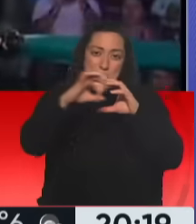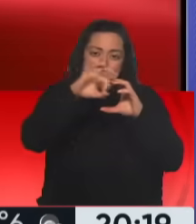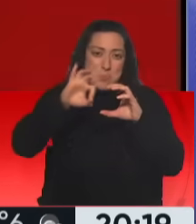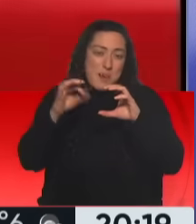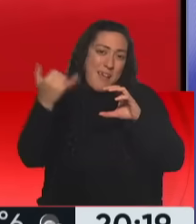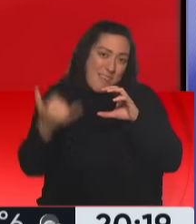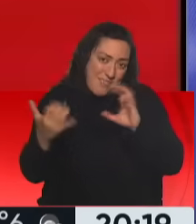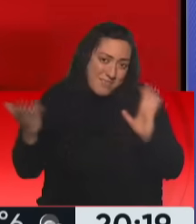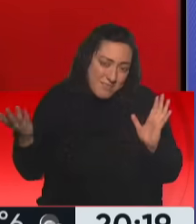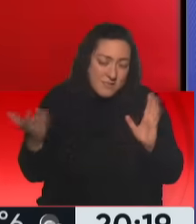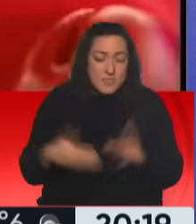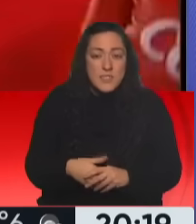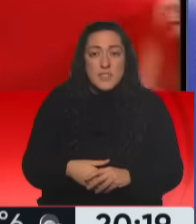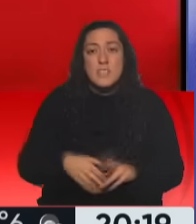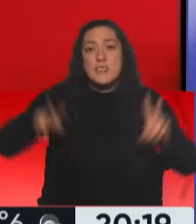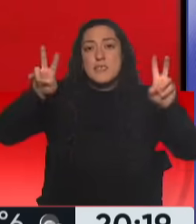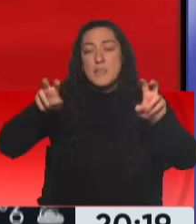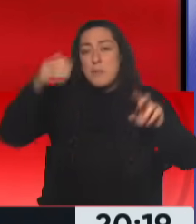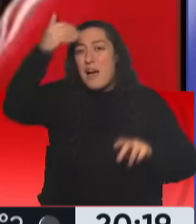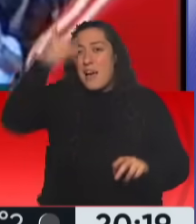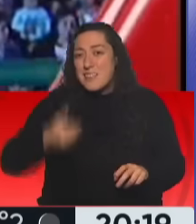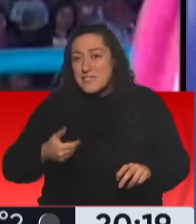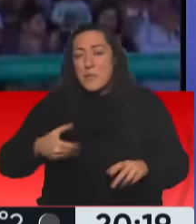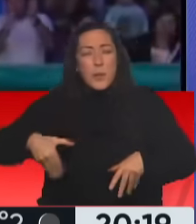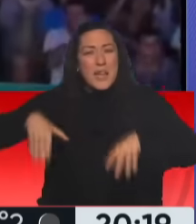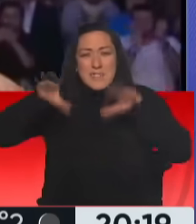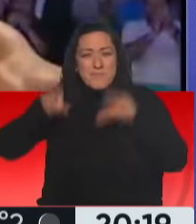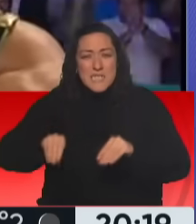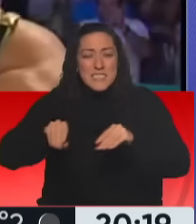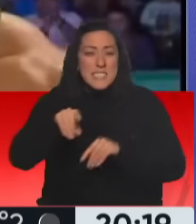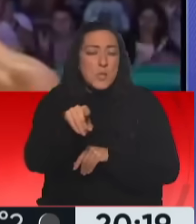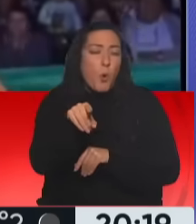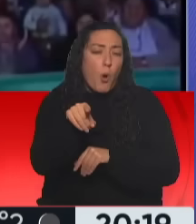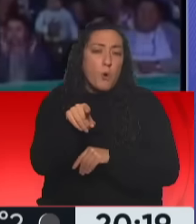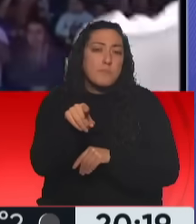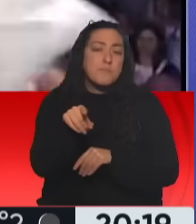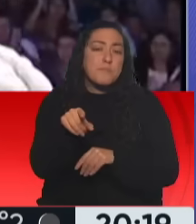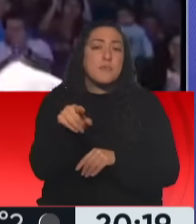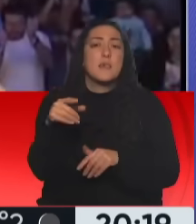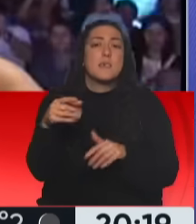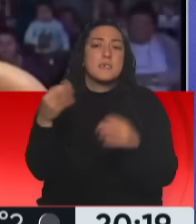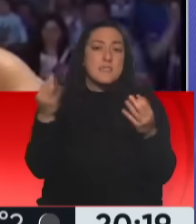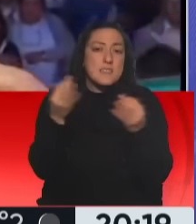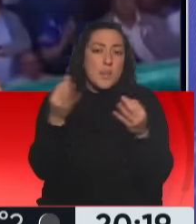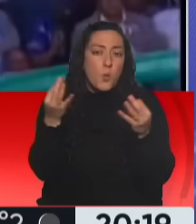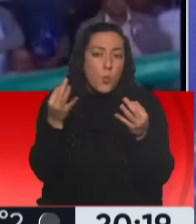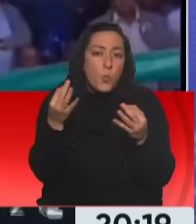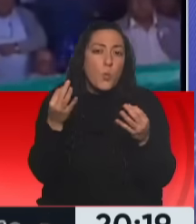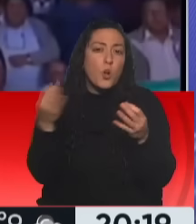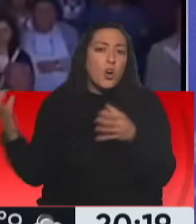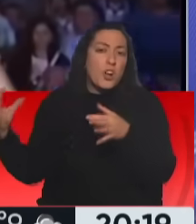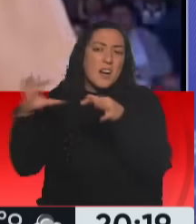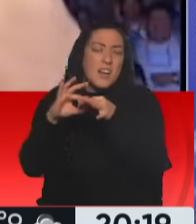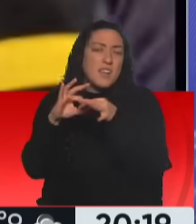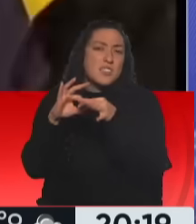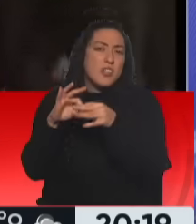caso de el ACV masivo importante que tuvo Alejandra, lo más probable es que esto no haya sido relacionado por